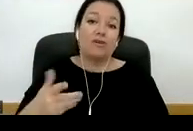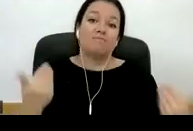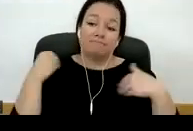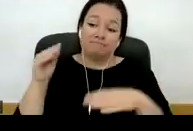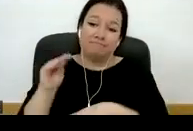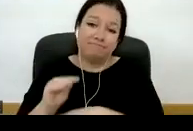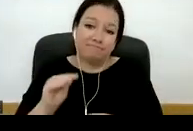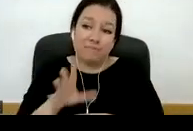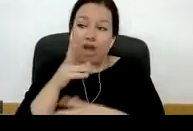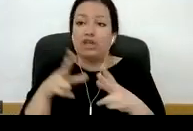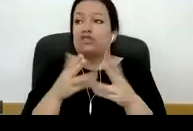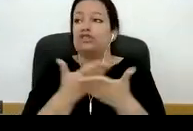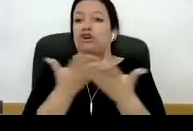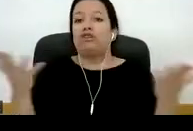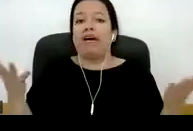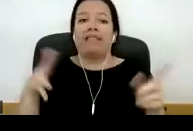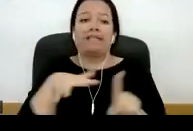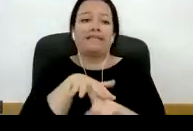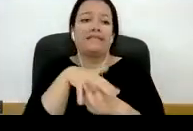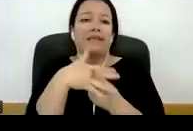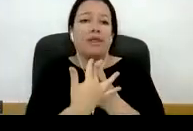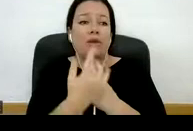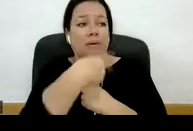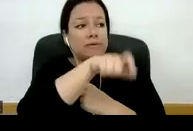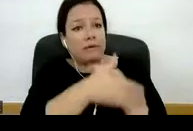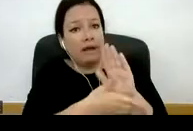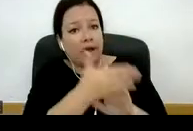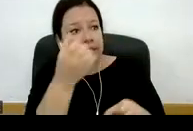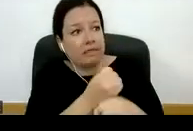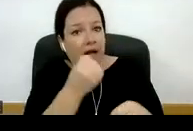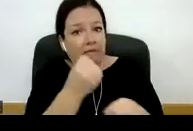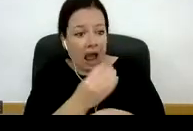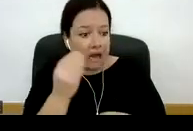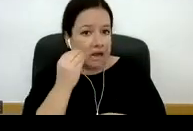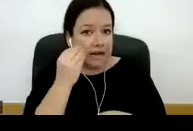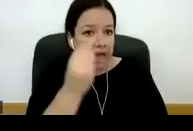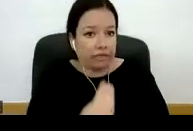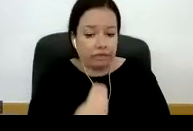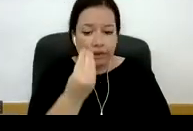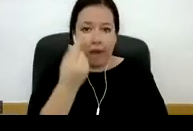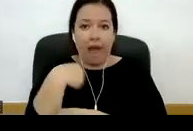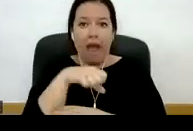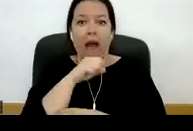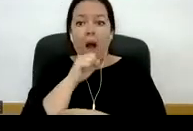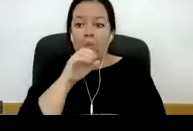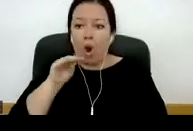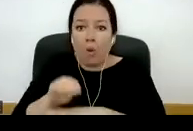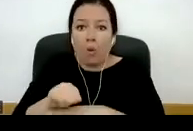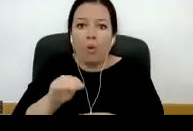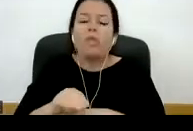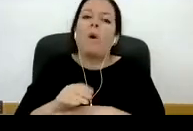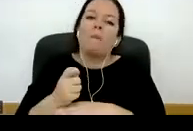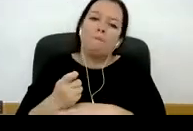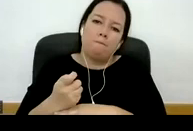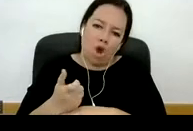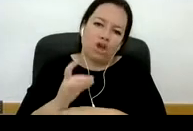tipo de sociedad tal y como se está desarrollando nuestra sociedad actual, la verdad es que son los abuelos los que están criando a los nietos y a lo mejor en